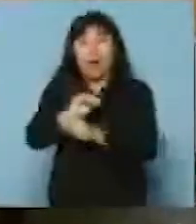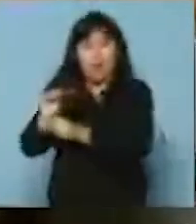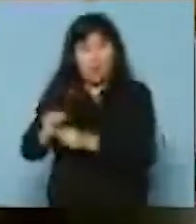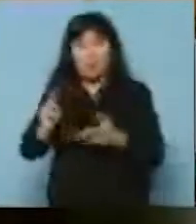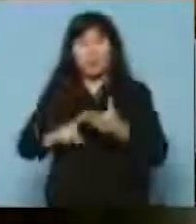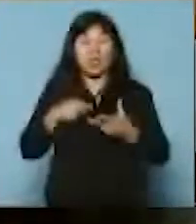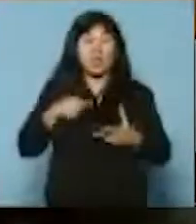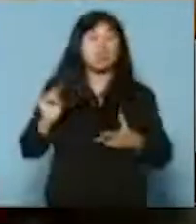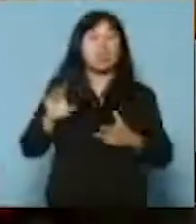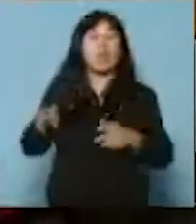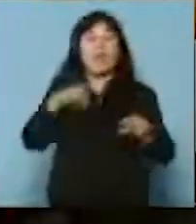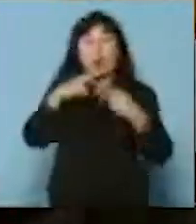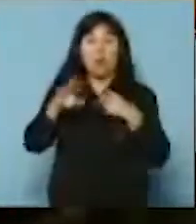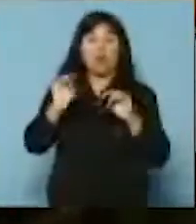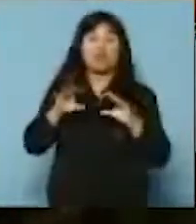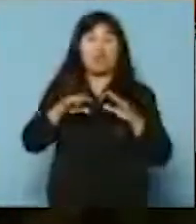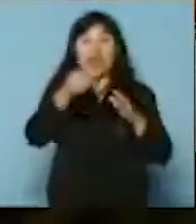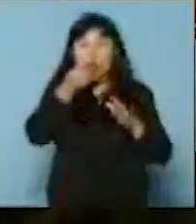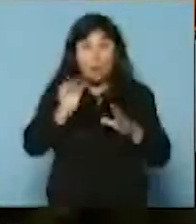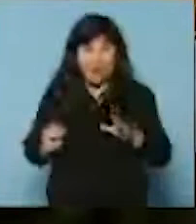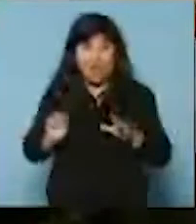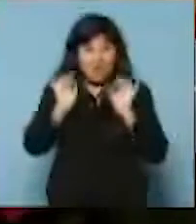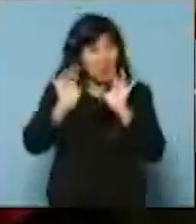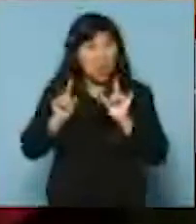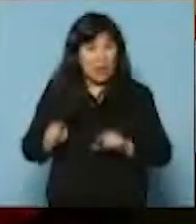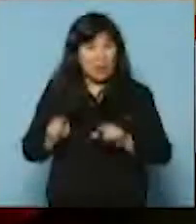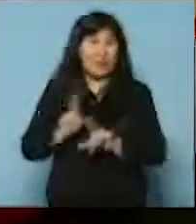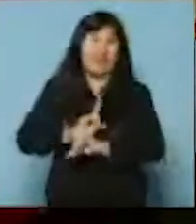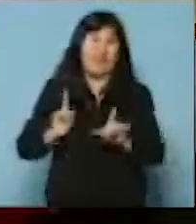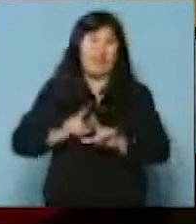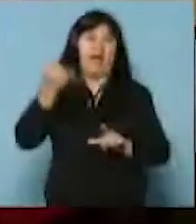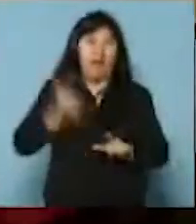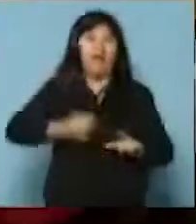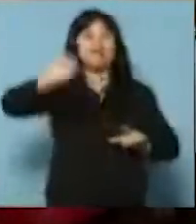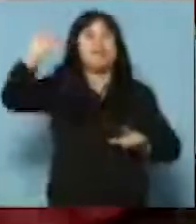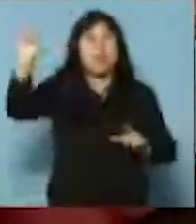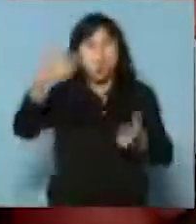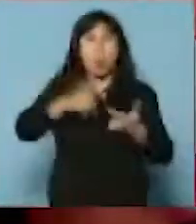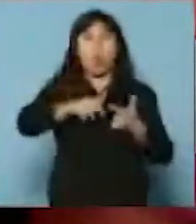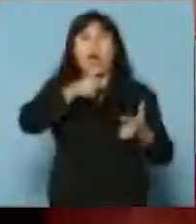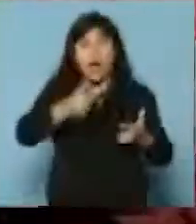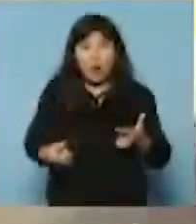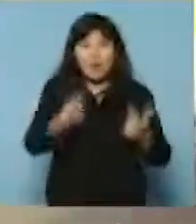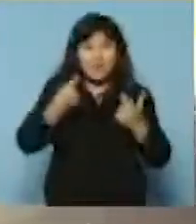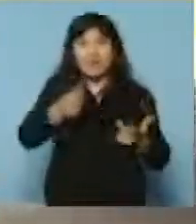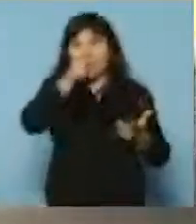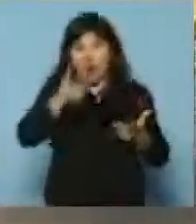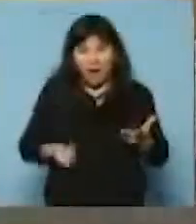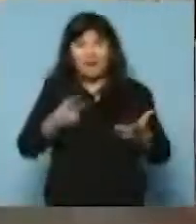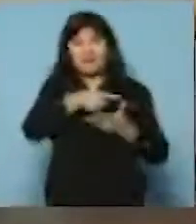el o el alimento sino que necesitamos este de la luz estamos la agua necesitamos el gas